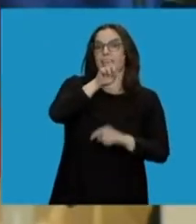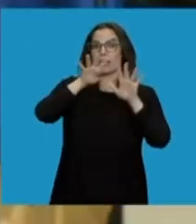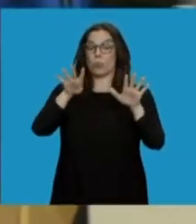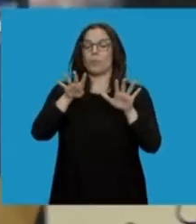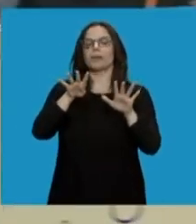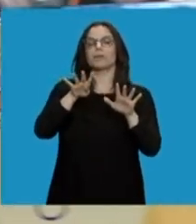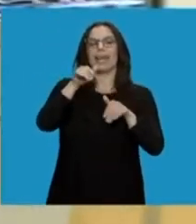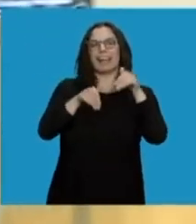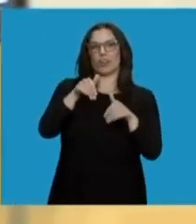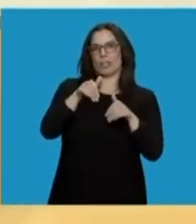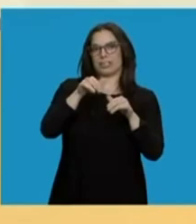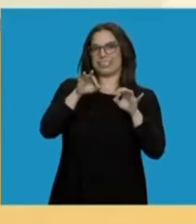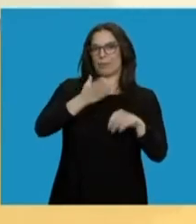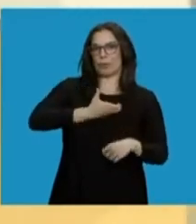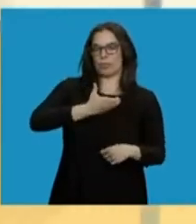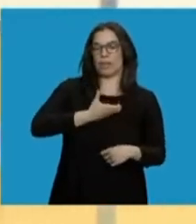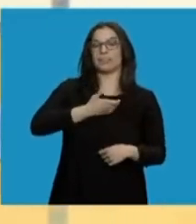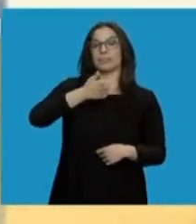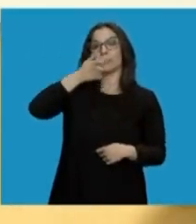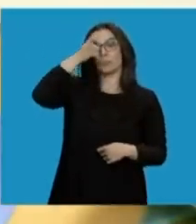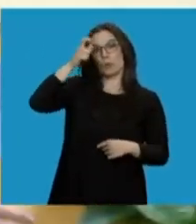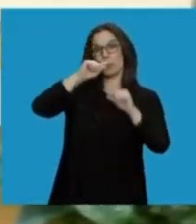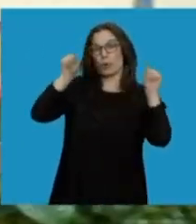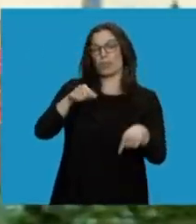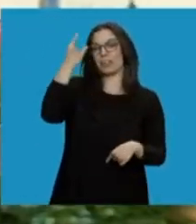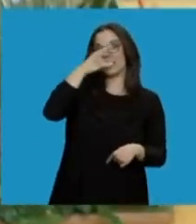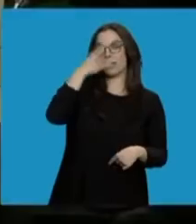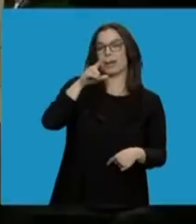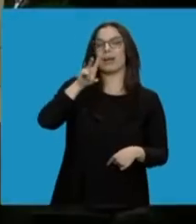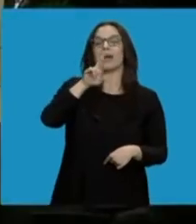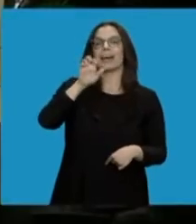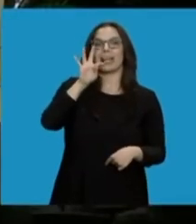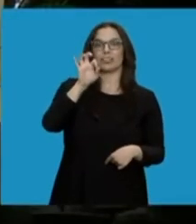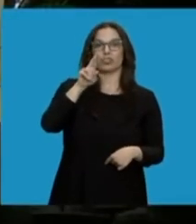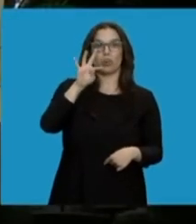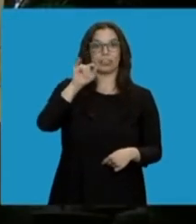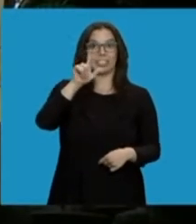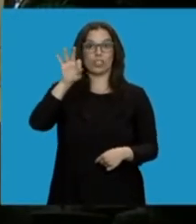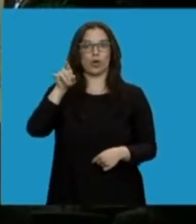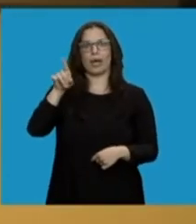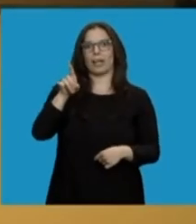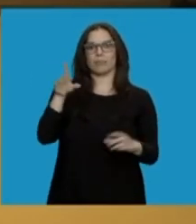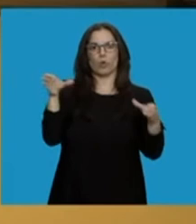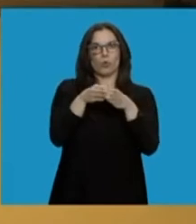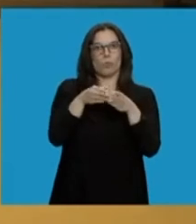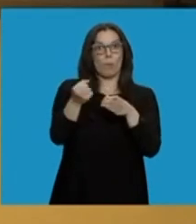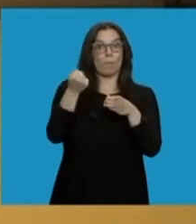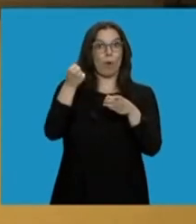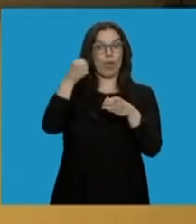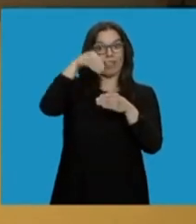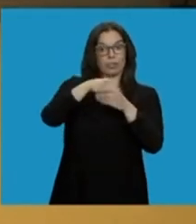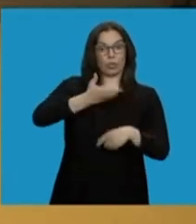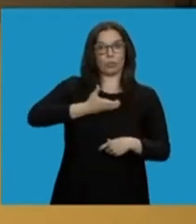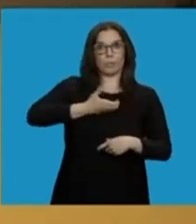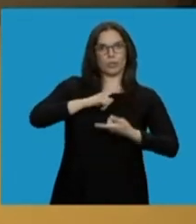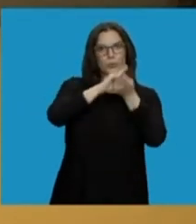conformación del Ayuntamiento de Retortillo en la provincia de Salamanca cambió el equilibrio de las fuerzas políticas, de manera que las acciones en